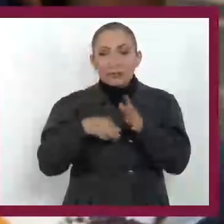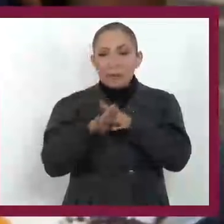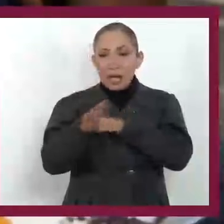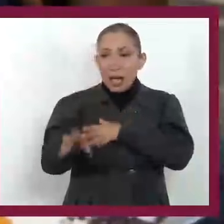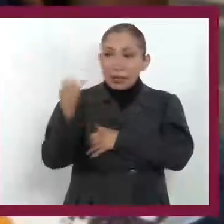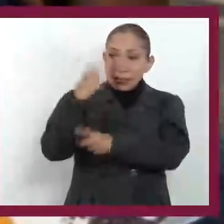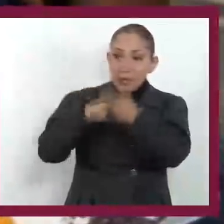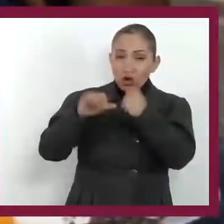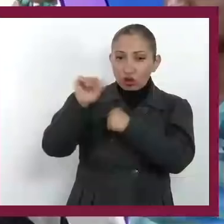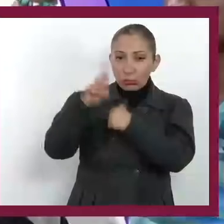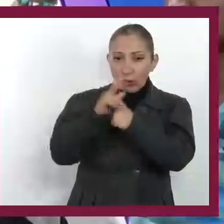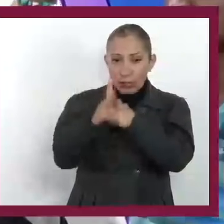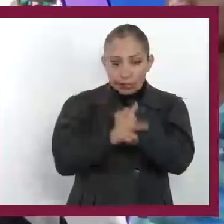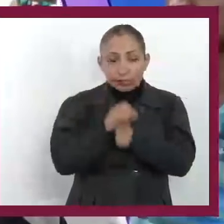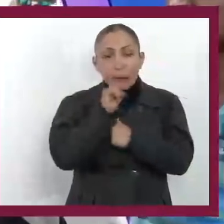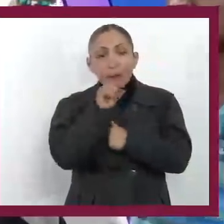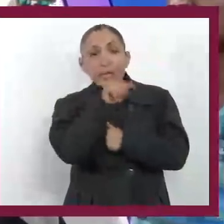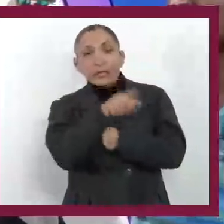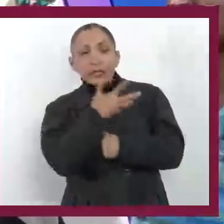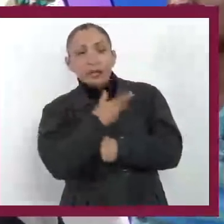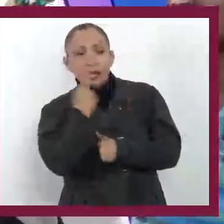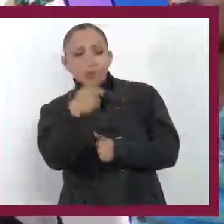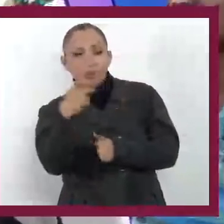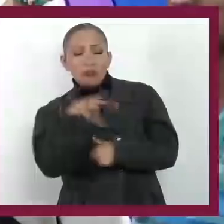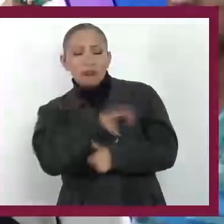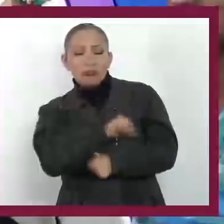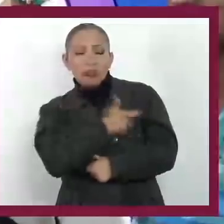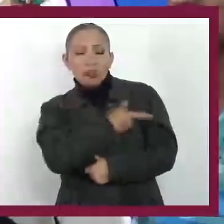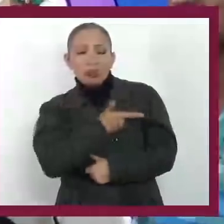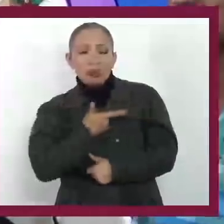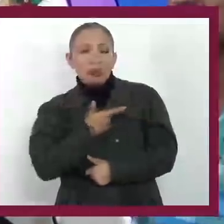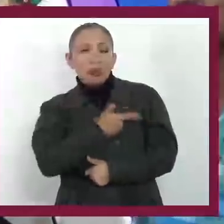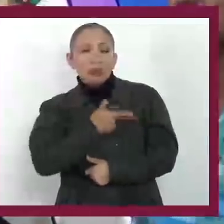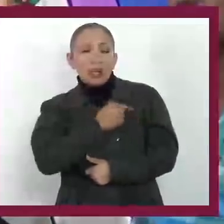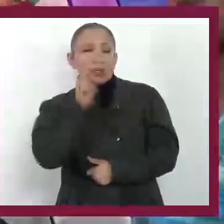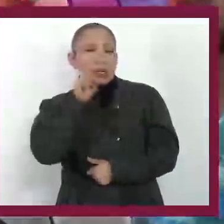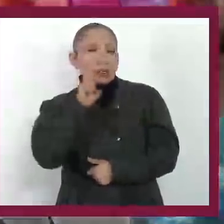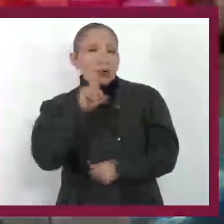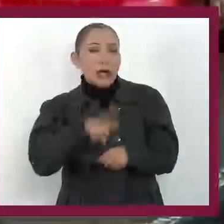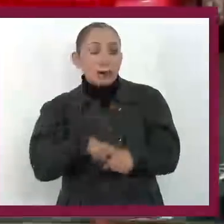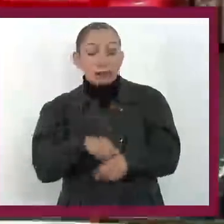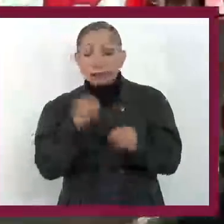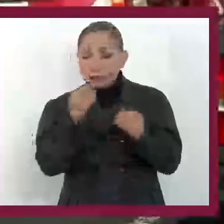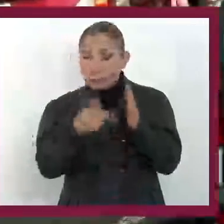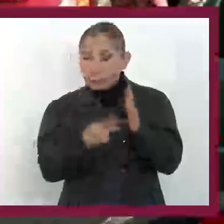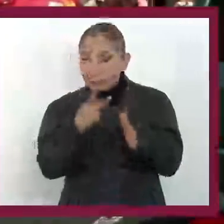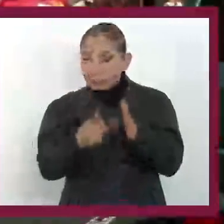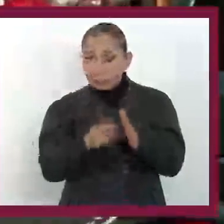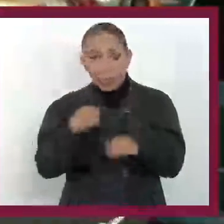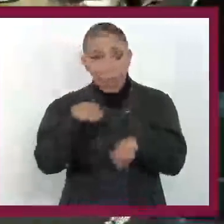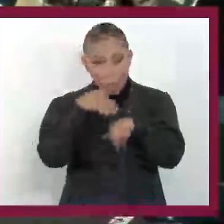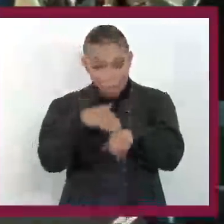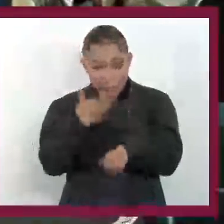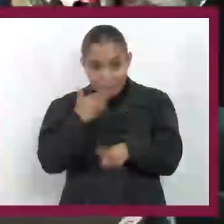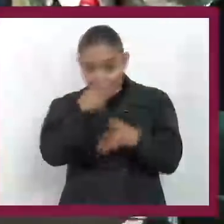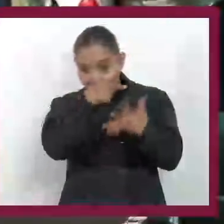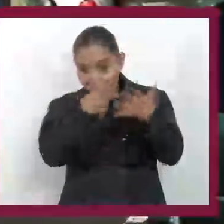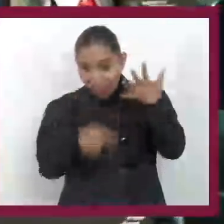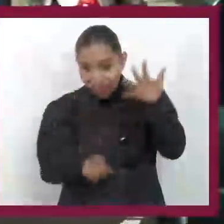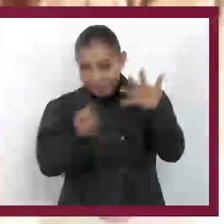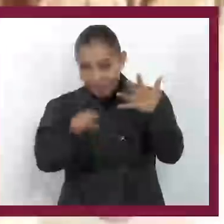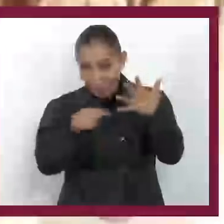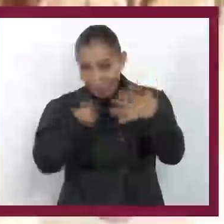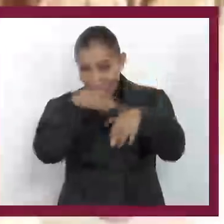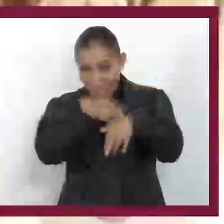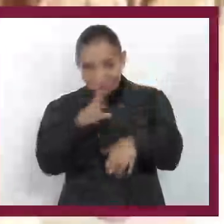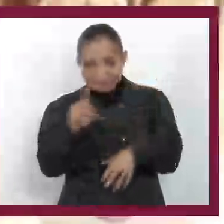inmigrantes internacionales y quienes tienen distintas preferencias sexuales. Muchas veces no se cumplen las dimensiones de la